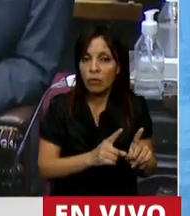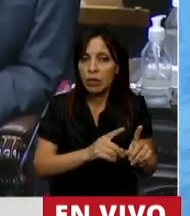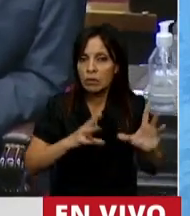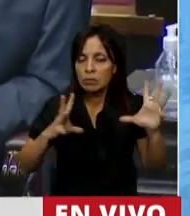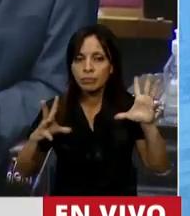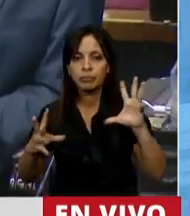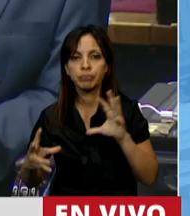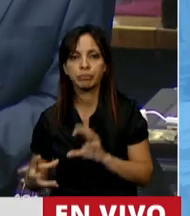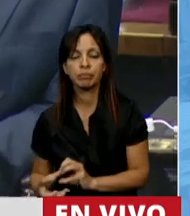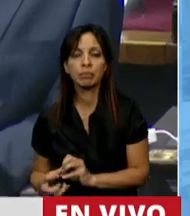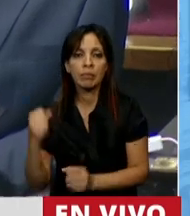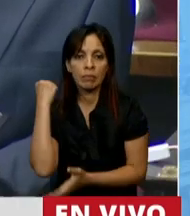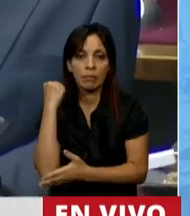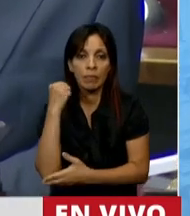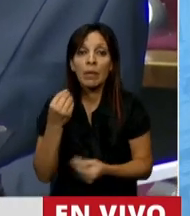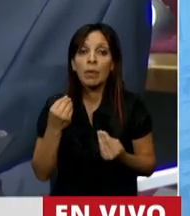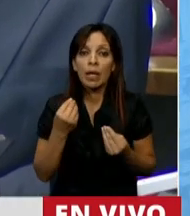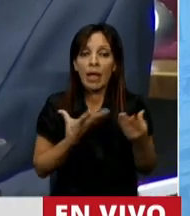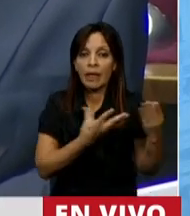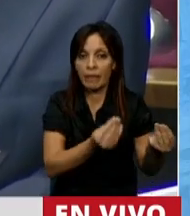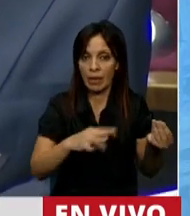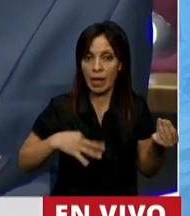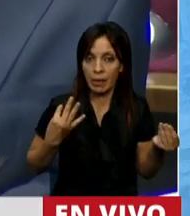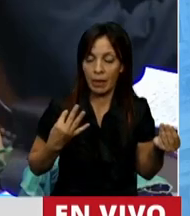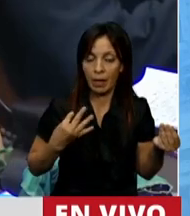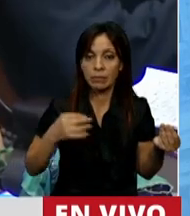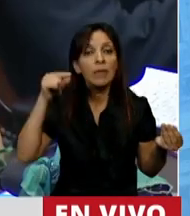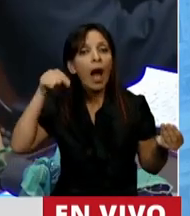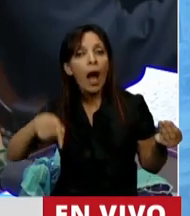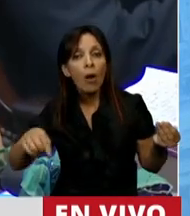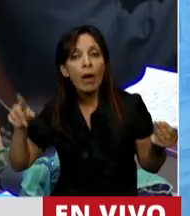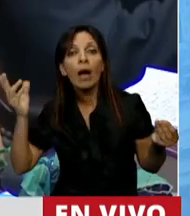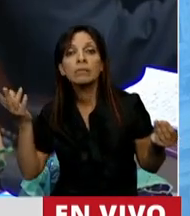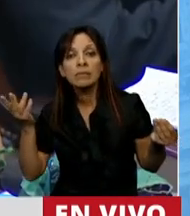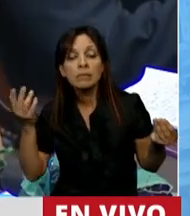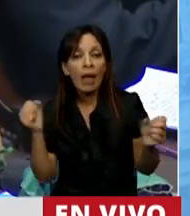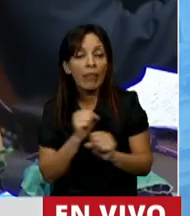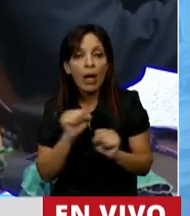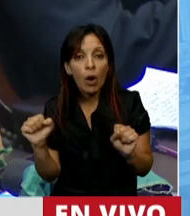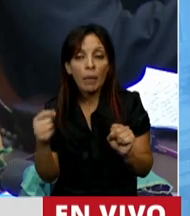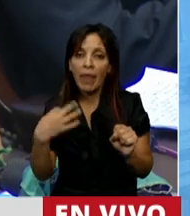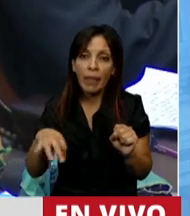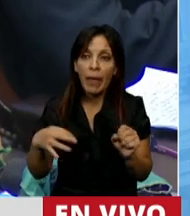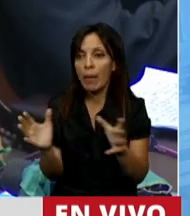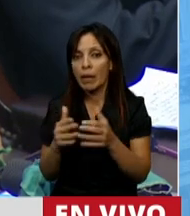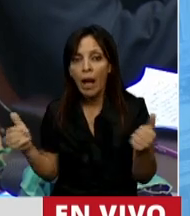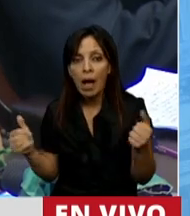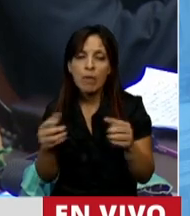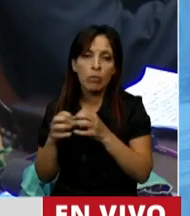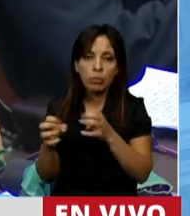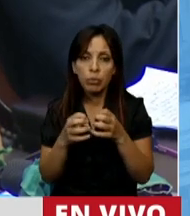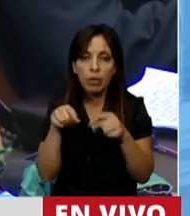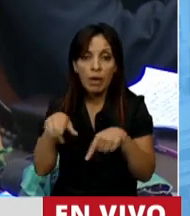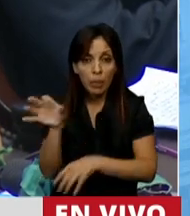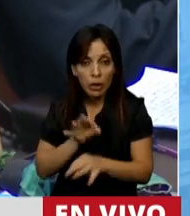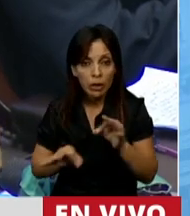ruina económica con tal de defender la vida. Y ahora nos dice apuradamente que tenemos que debatir esto. Yo no